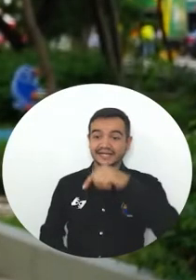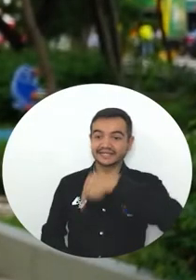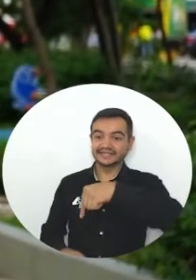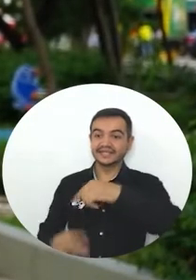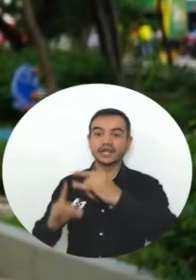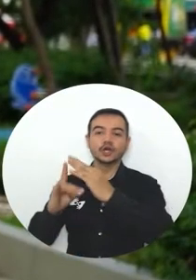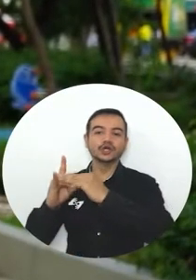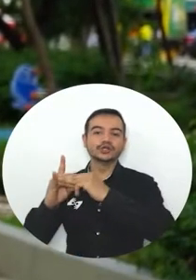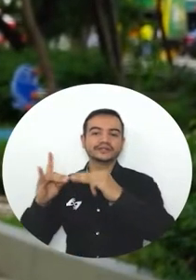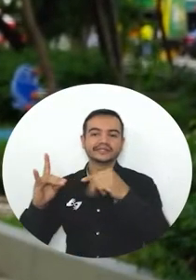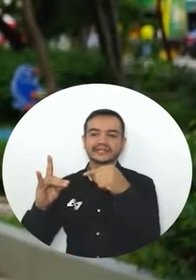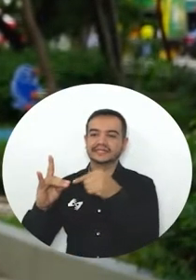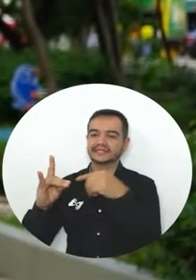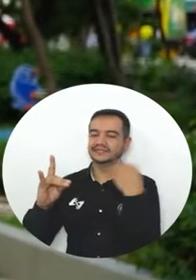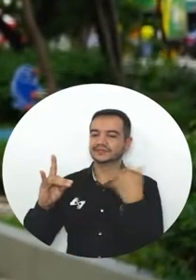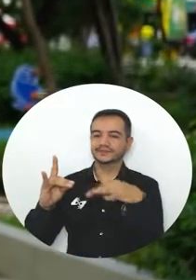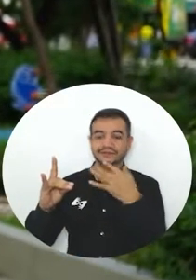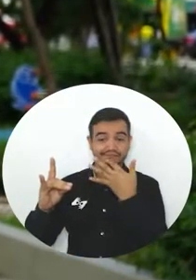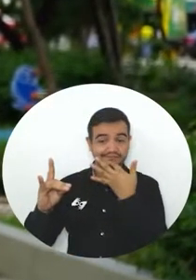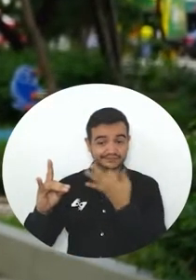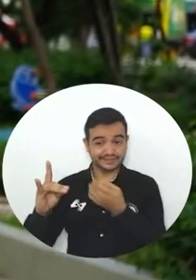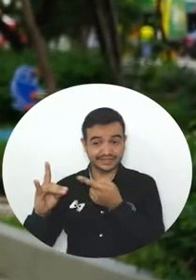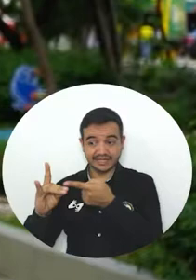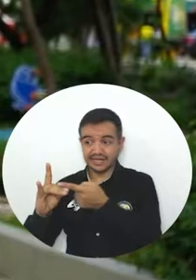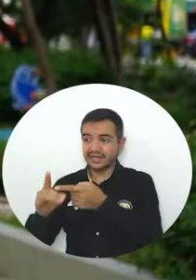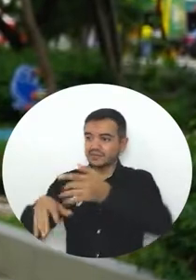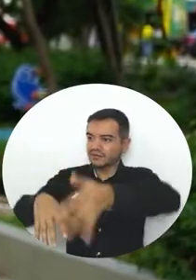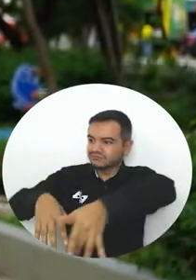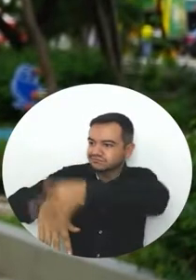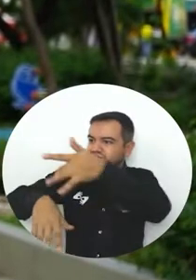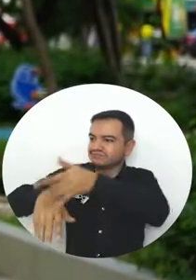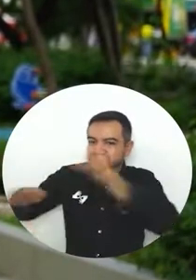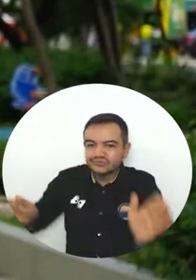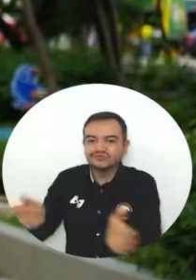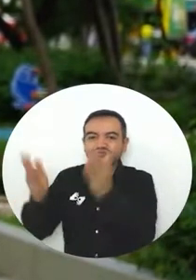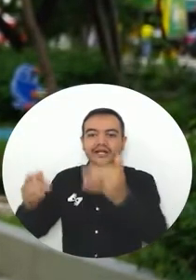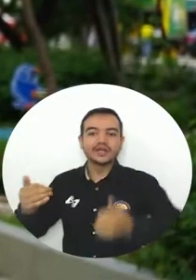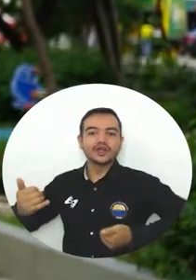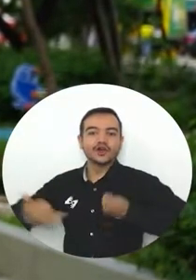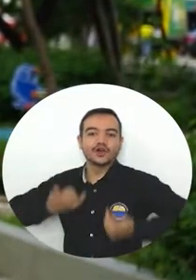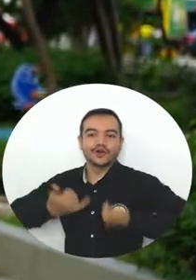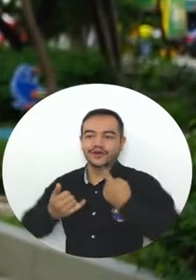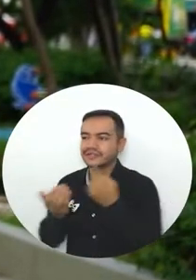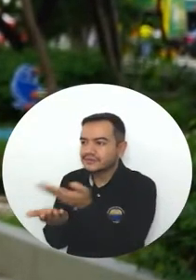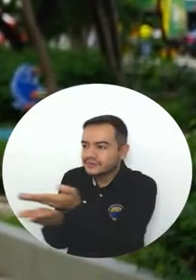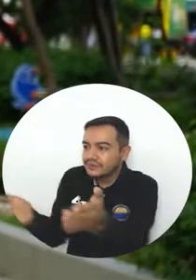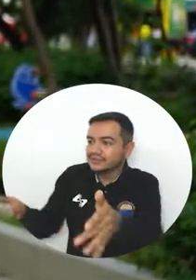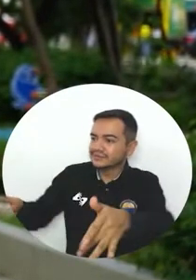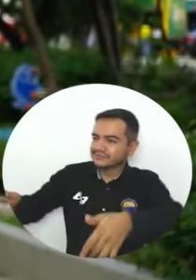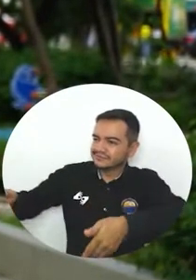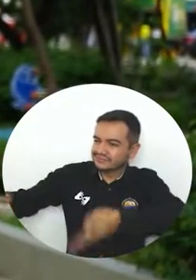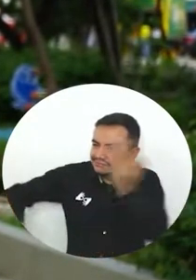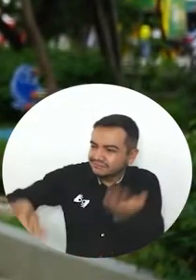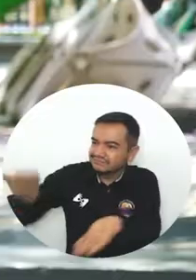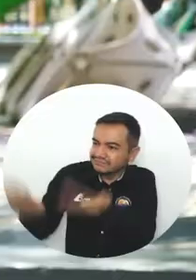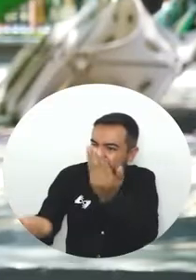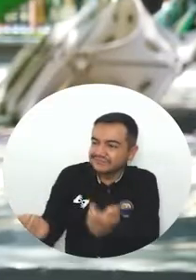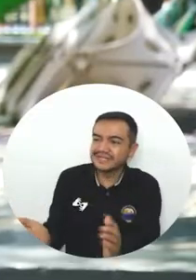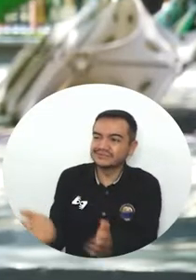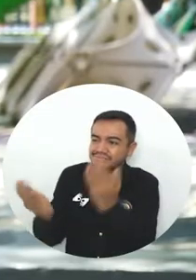La Universidad del Magdalena es una institución que diariamente impulsa a miles de jóvenes a cumplir sus sueños y propósitos